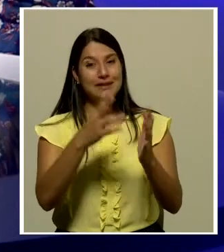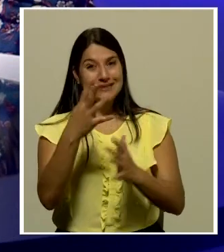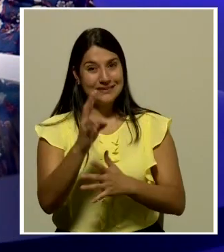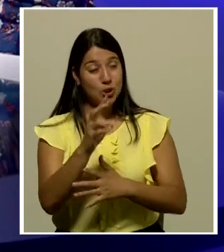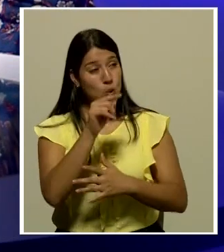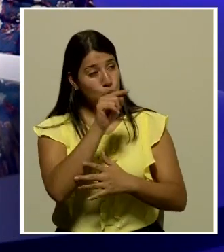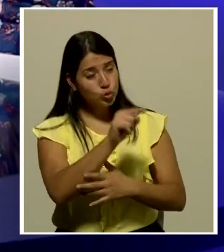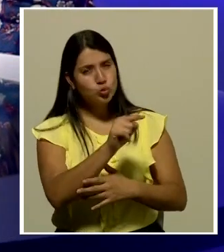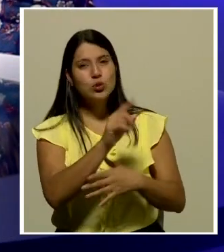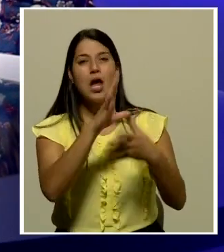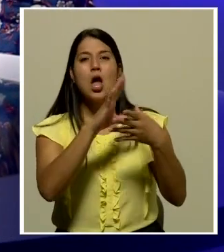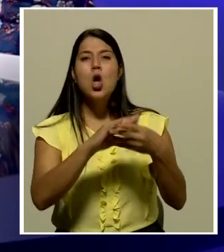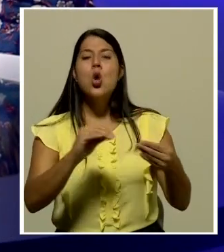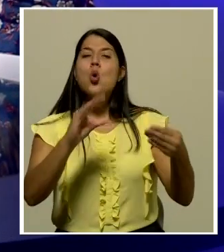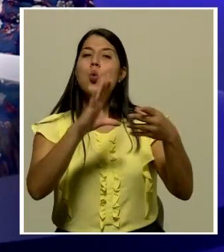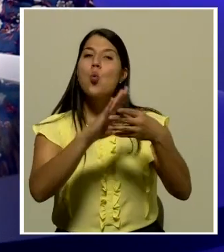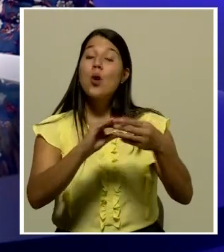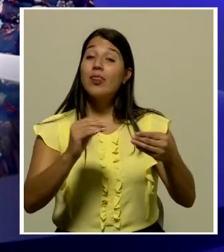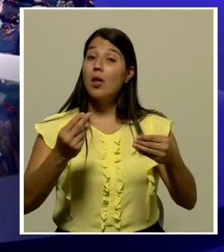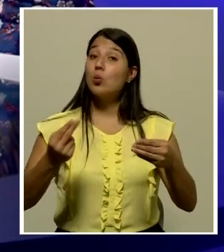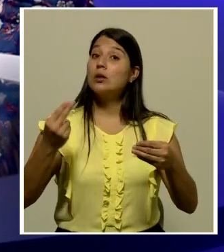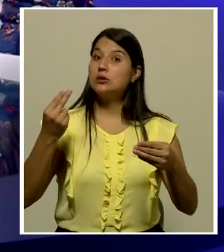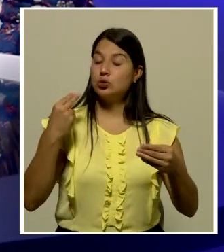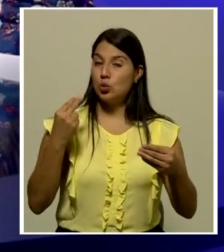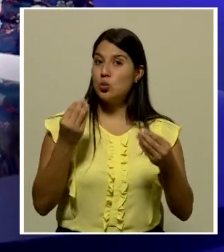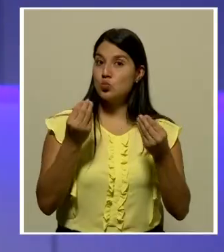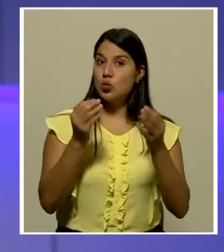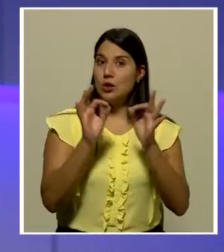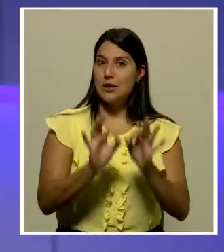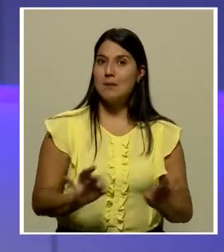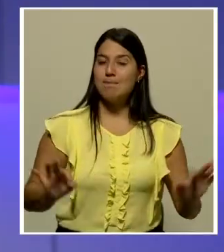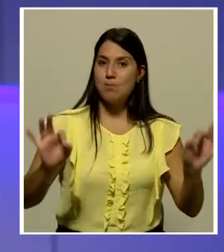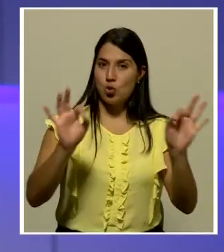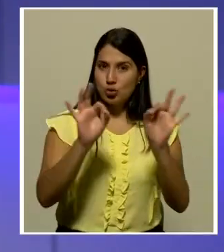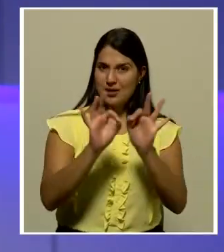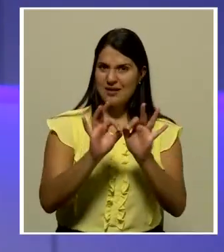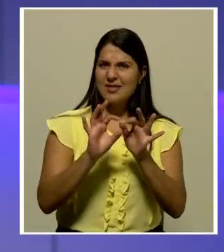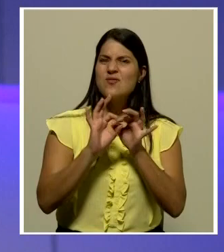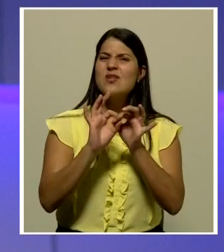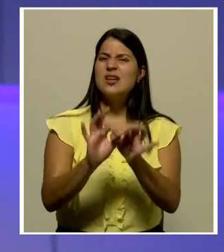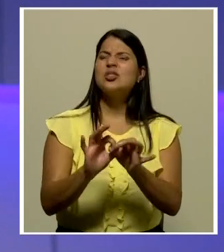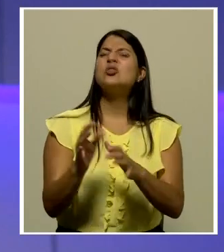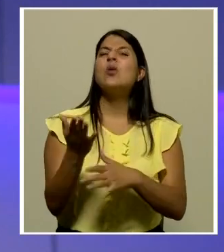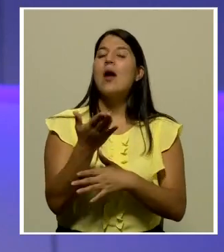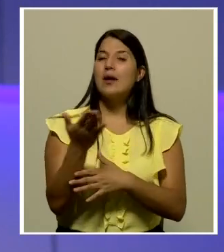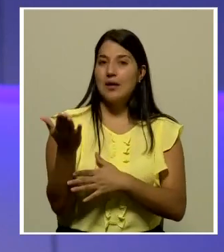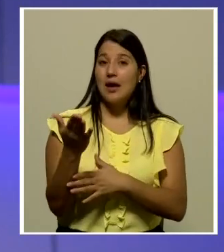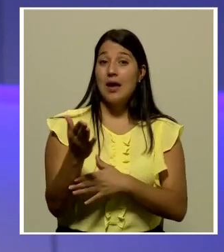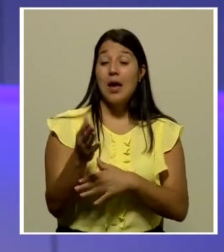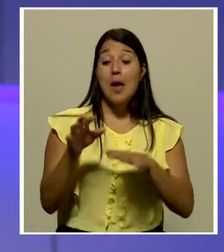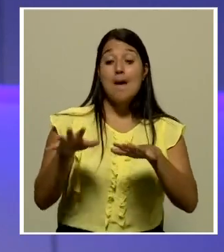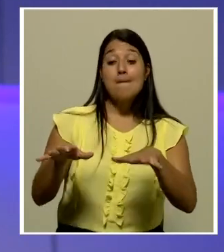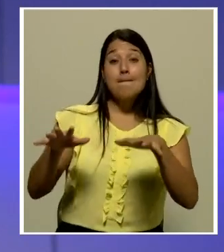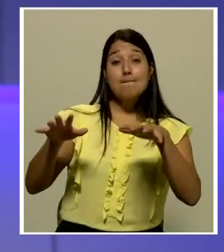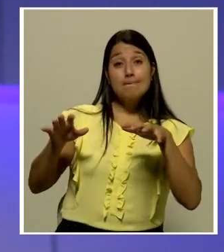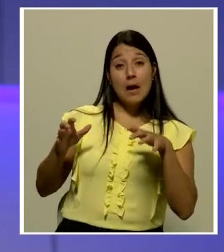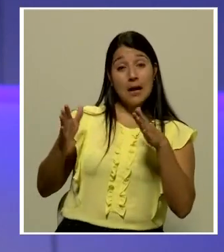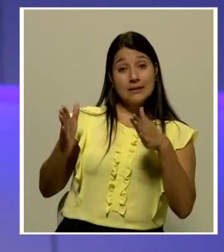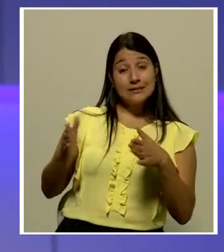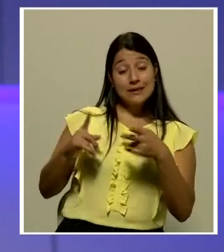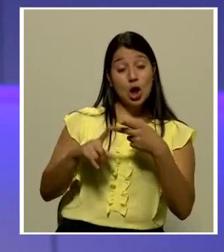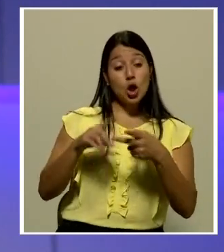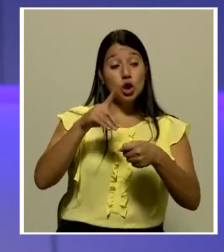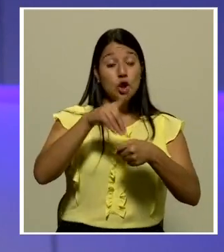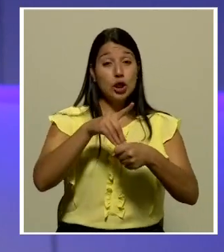usted narra una anécdota muy reveladora de las relaciones que se daban entre magistrados,